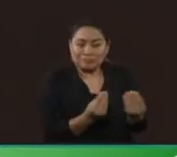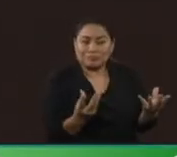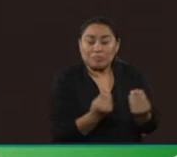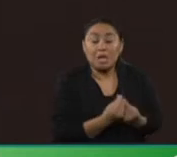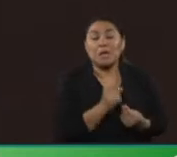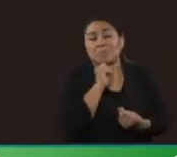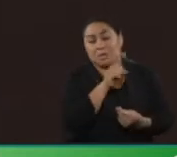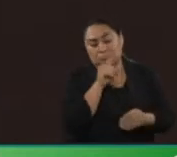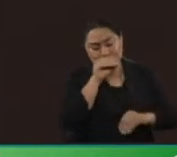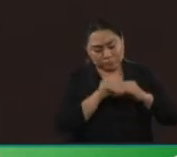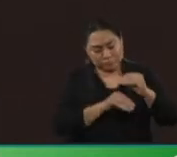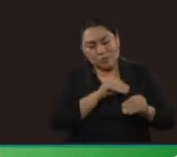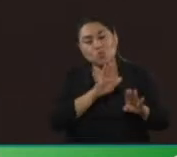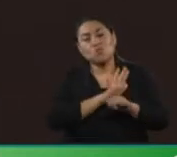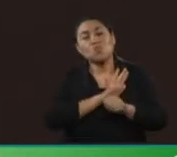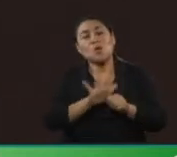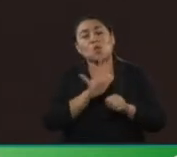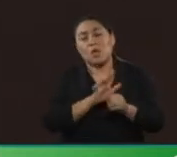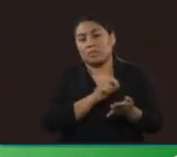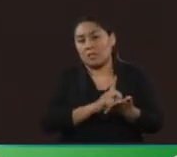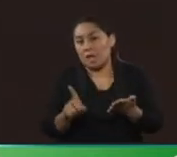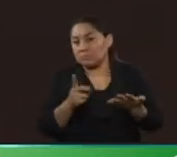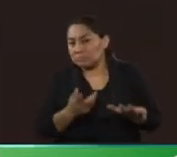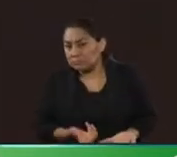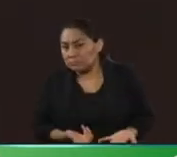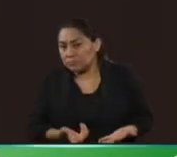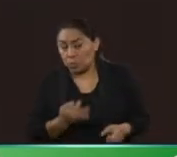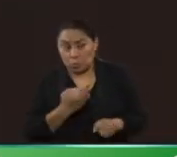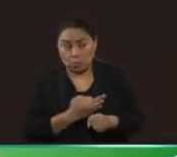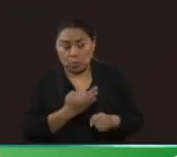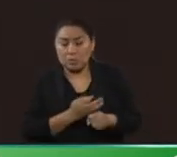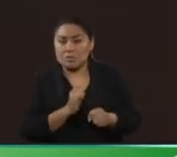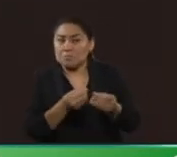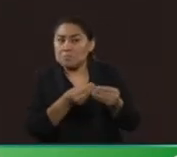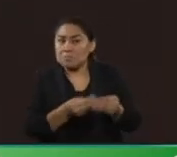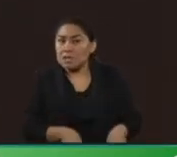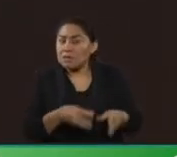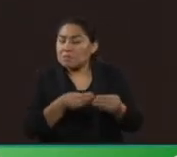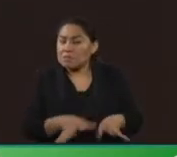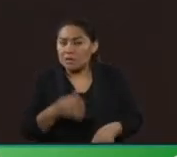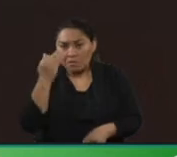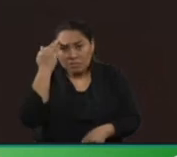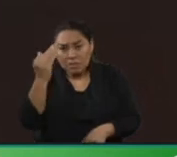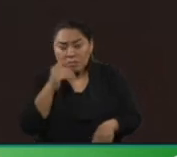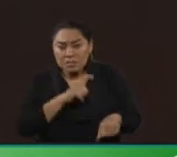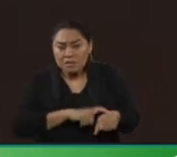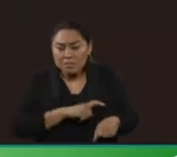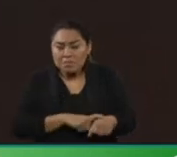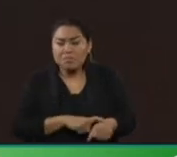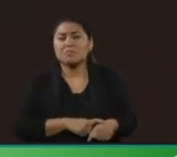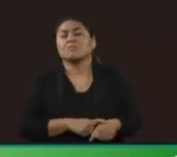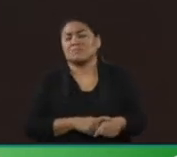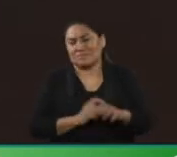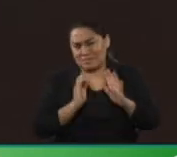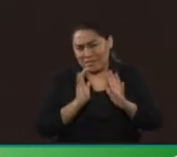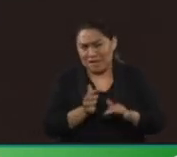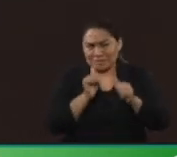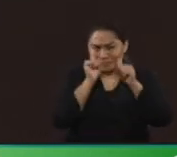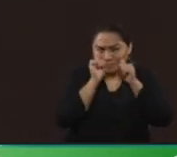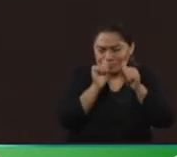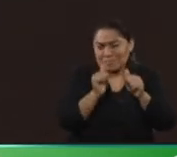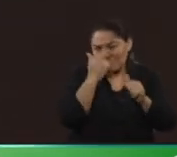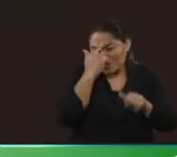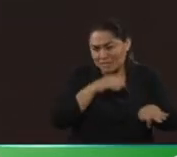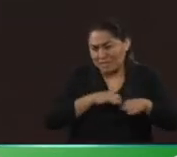creando derecho estamos desperdiciando los recursos y el tiempo que hemos invertido para un servicio